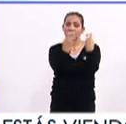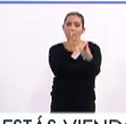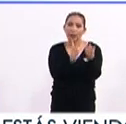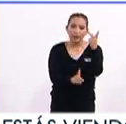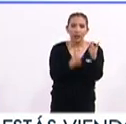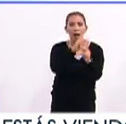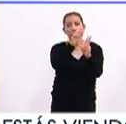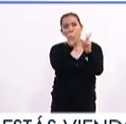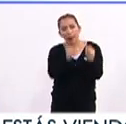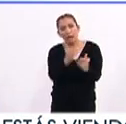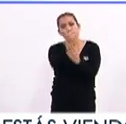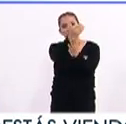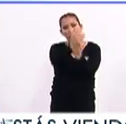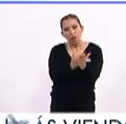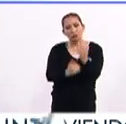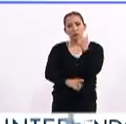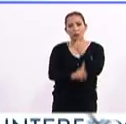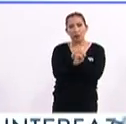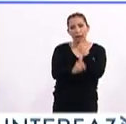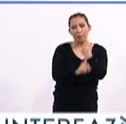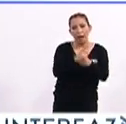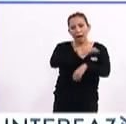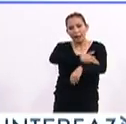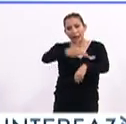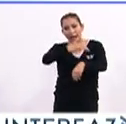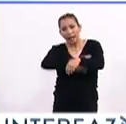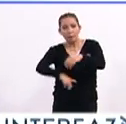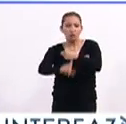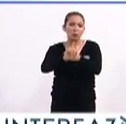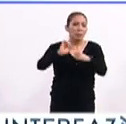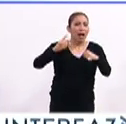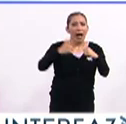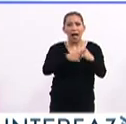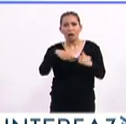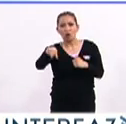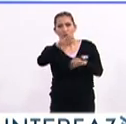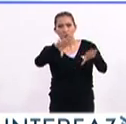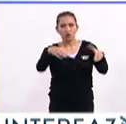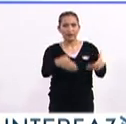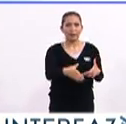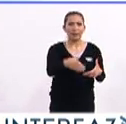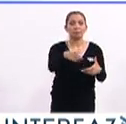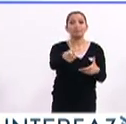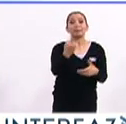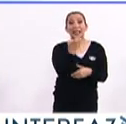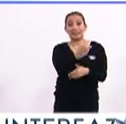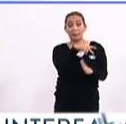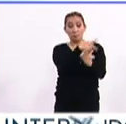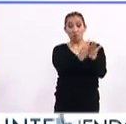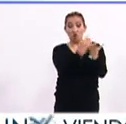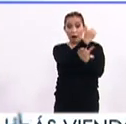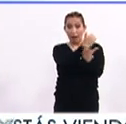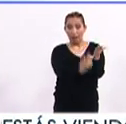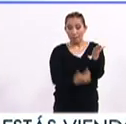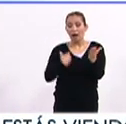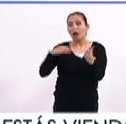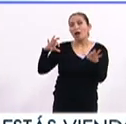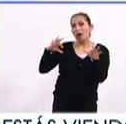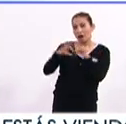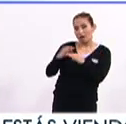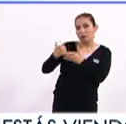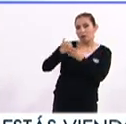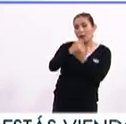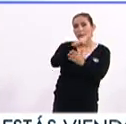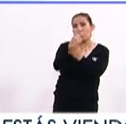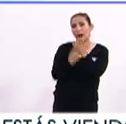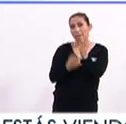paz, la disminución de la violencia, resolución de conflictos, y este programa está acompañado